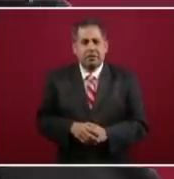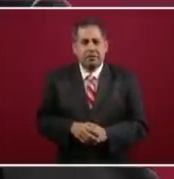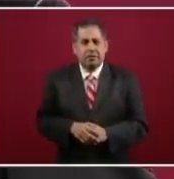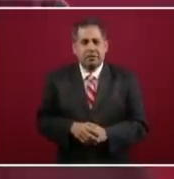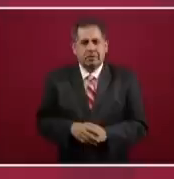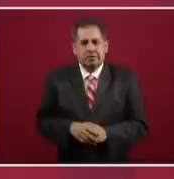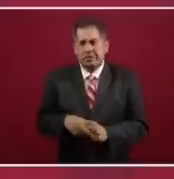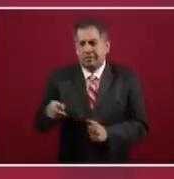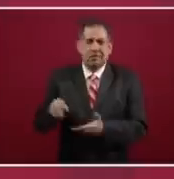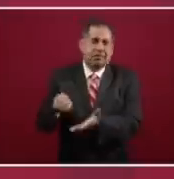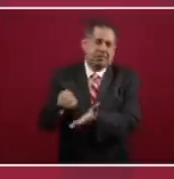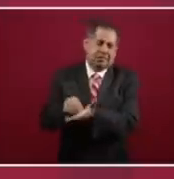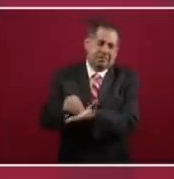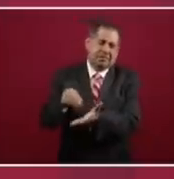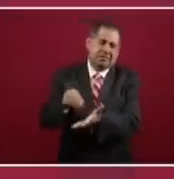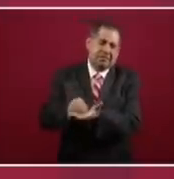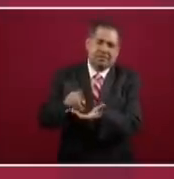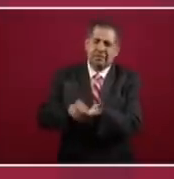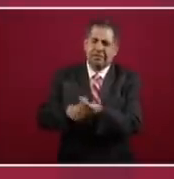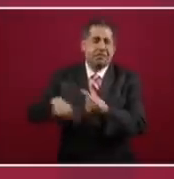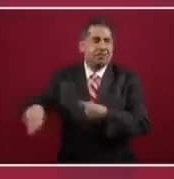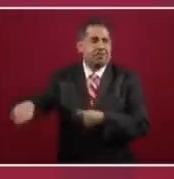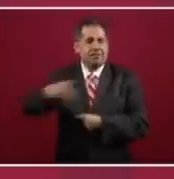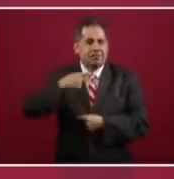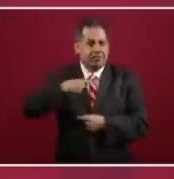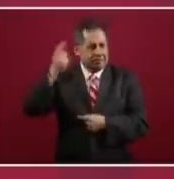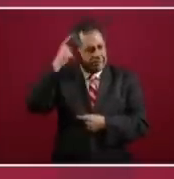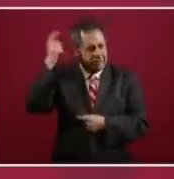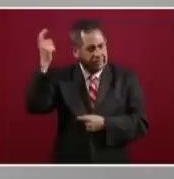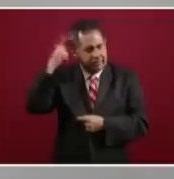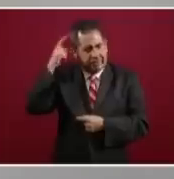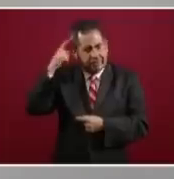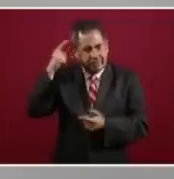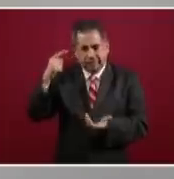eso hay este